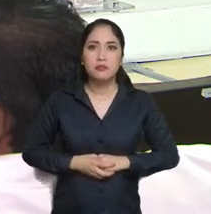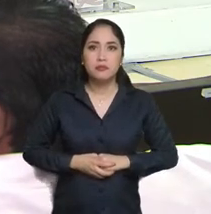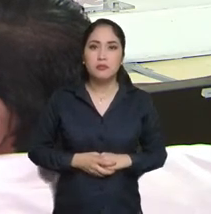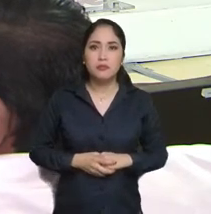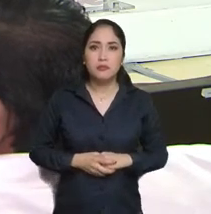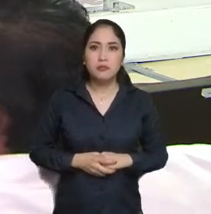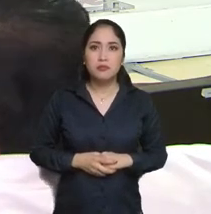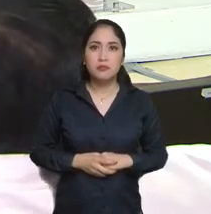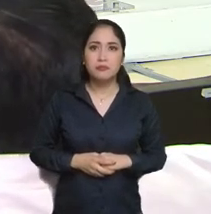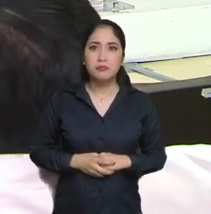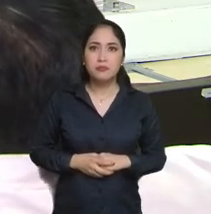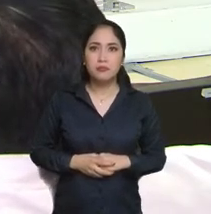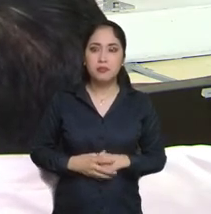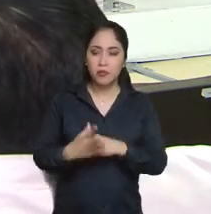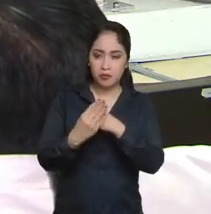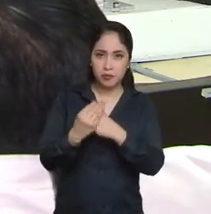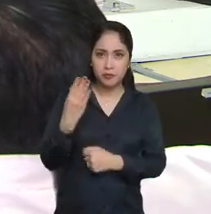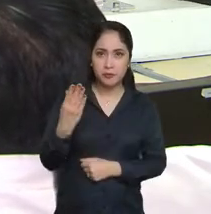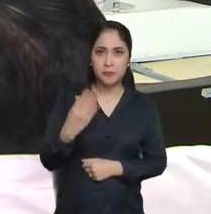Con permiso,